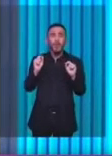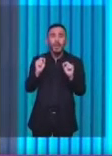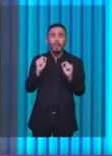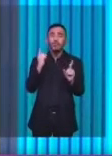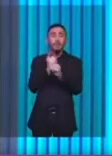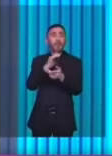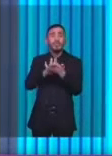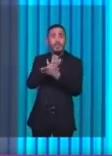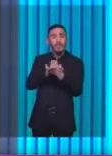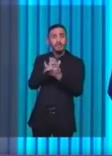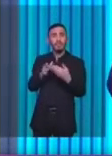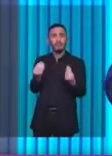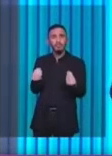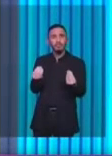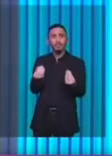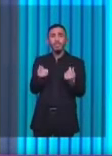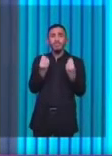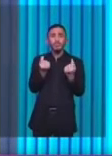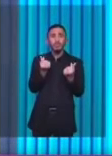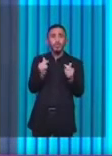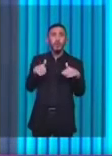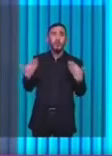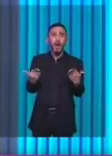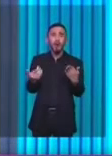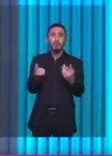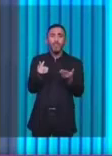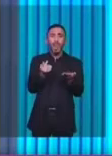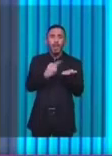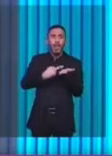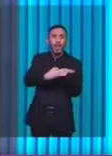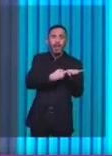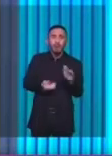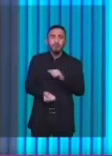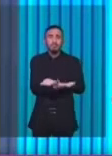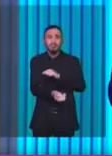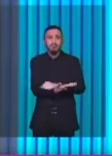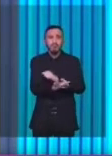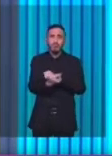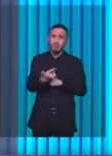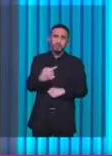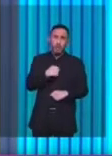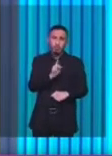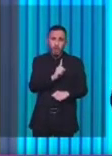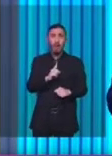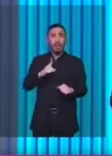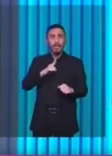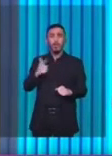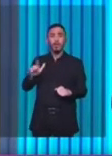en una eventual primera vuelta, y con un Bolsonaro en un segundo lugar que está llegando a